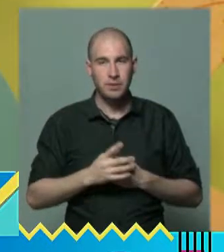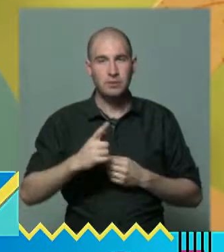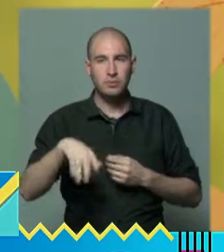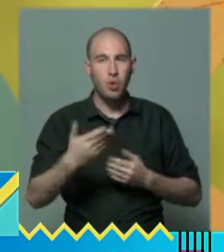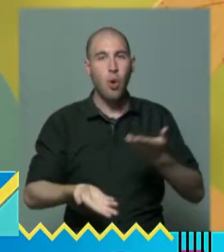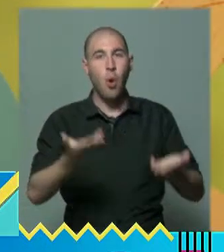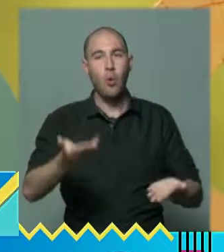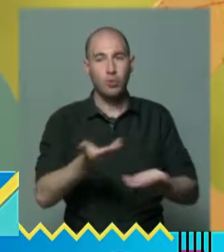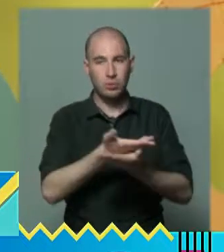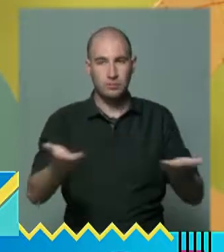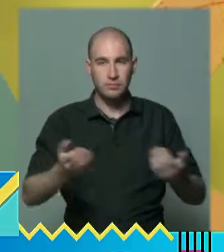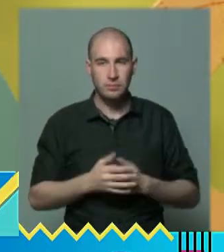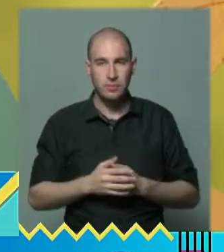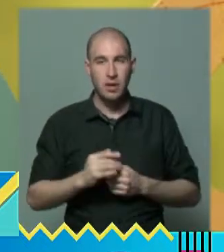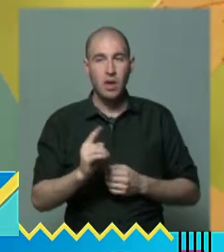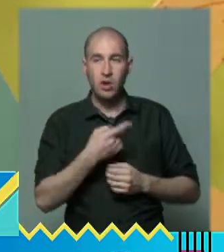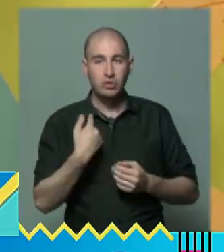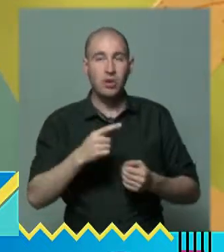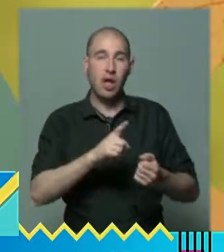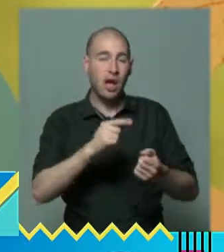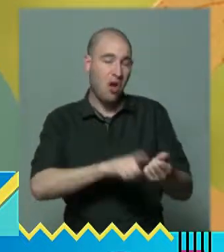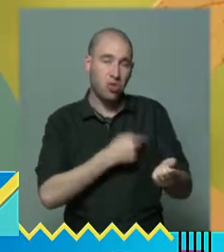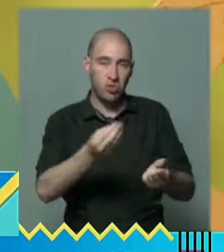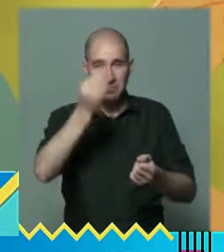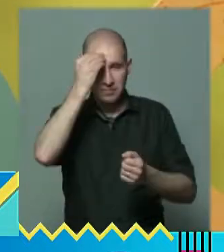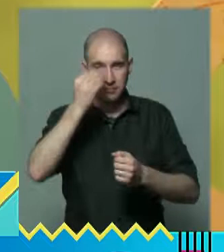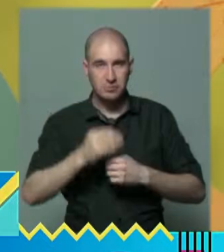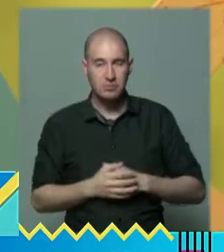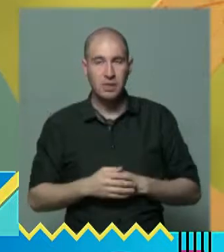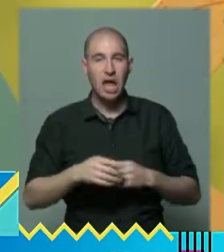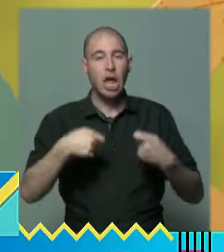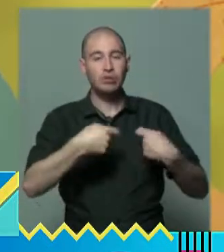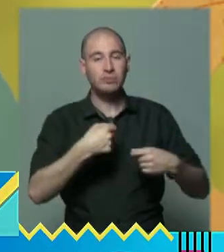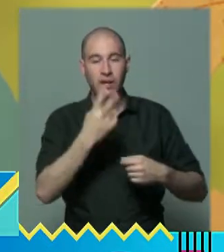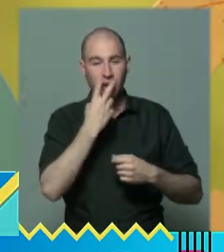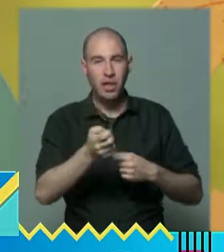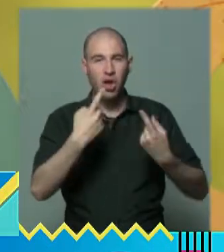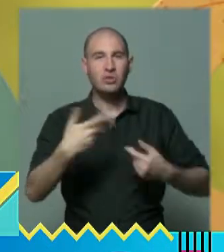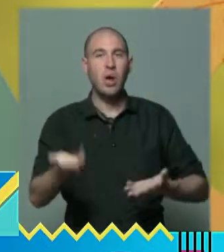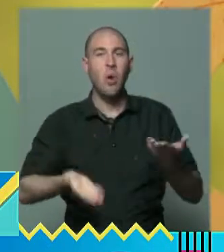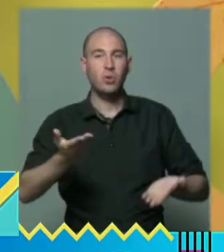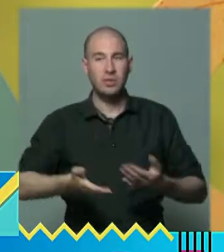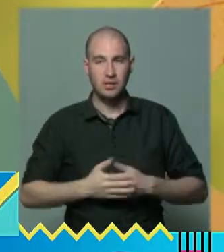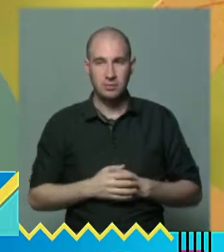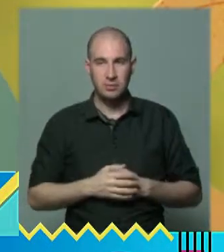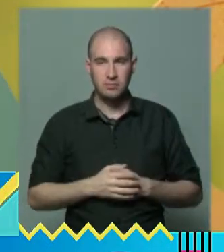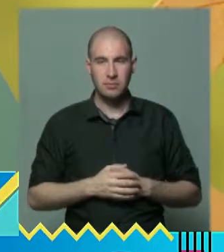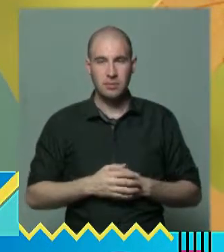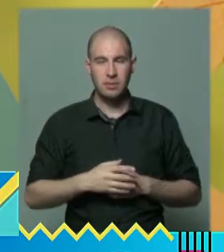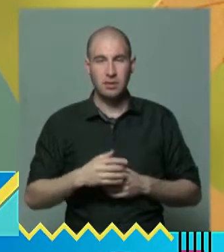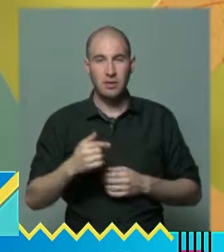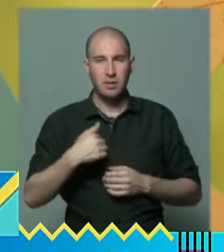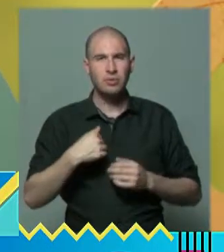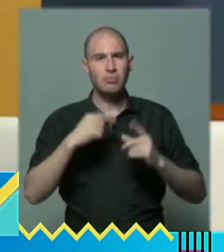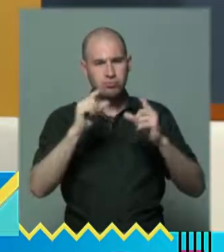más justo posible. A nosotros nos acostumbraron que el subsidio energético es una cuestión justa. Y yo tengo números, he